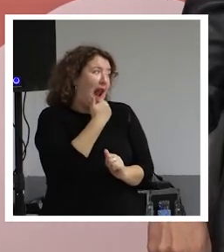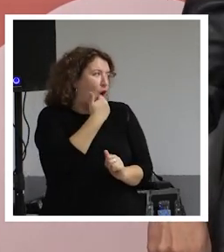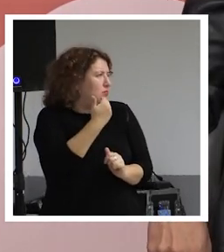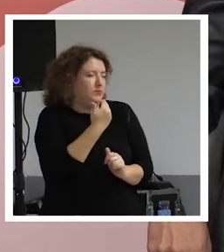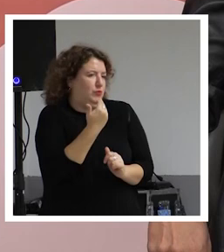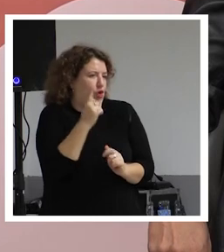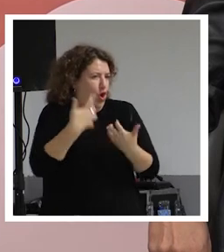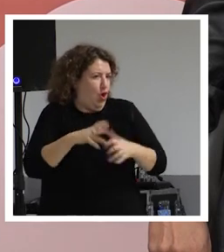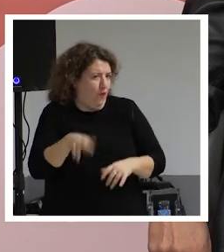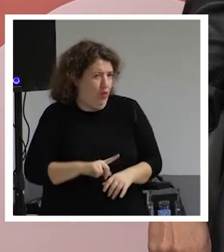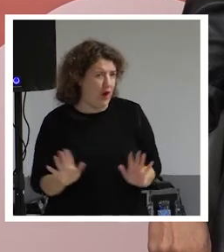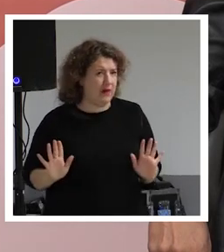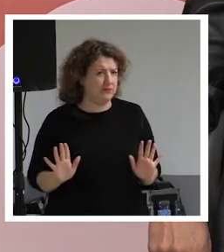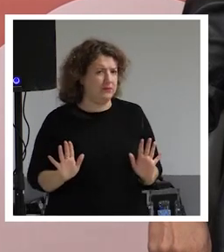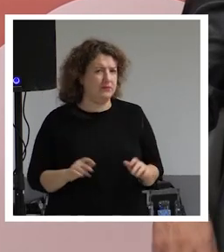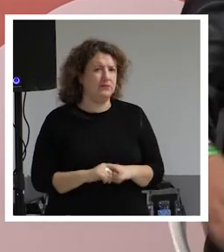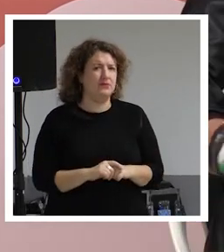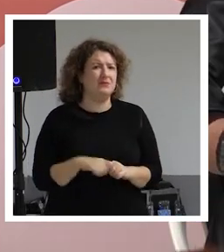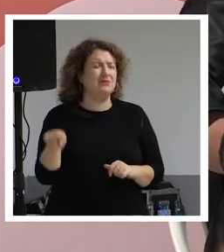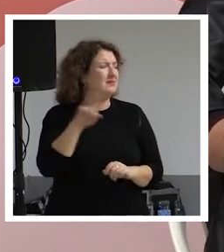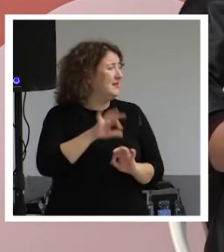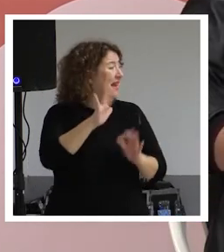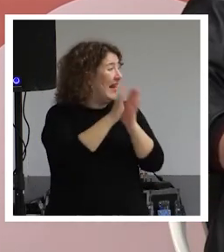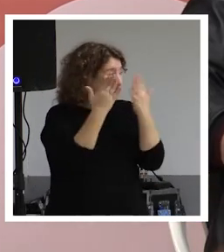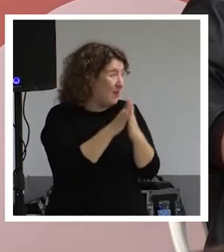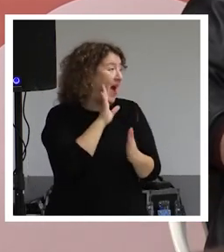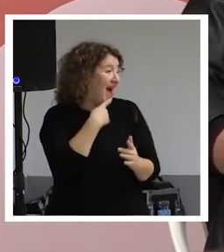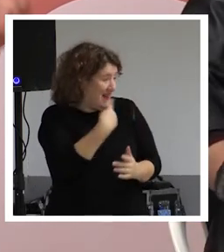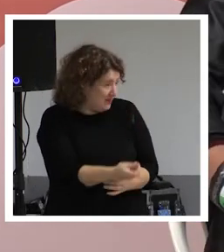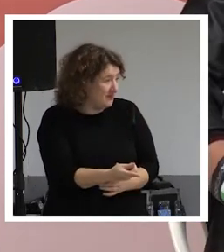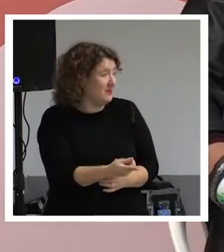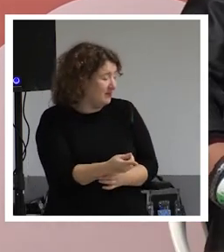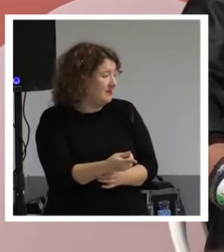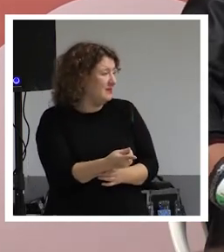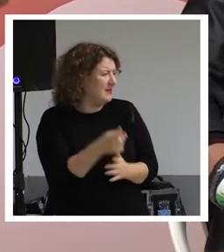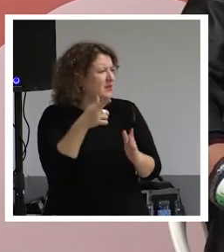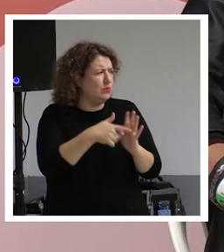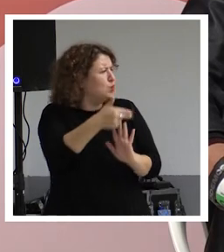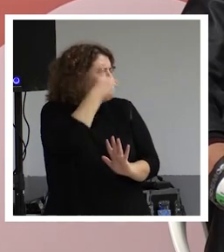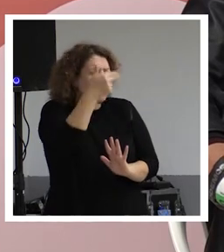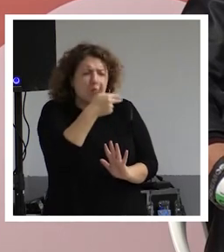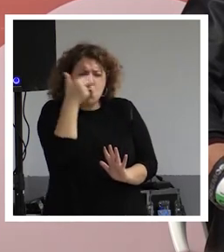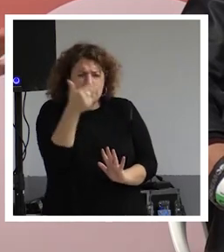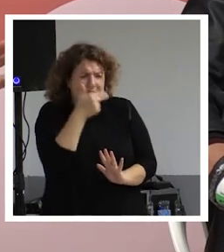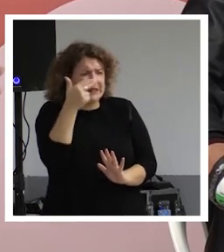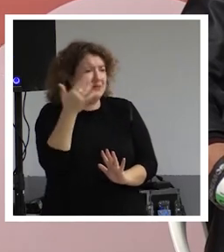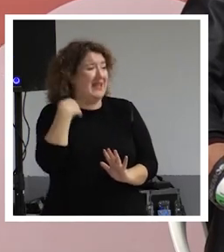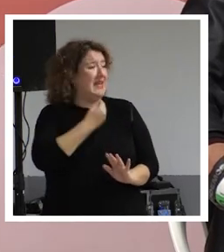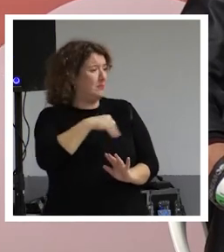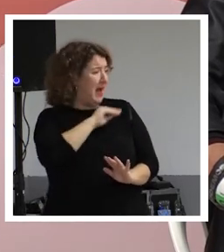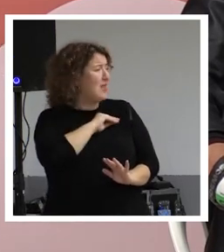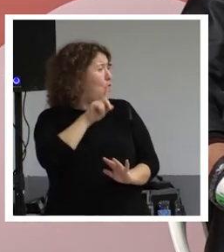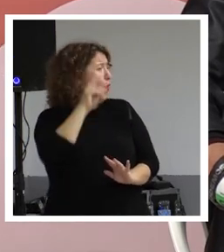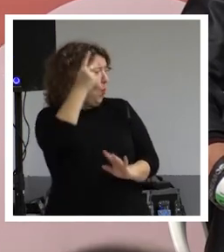que en verdad la teoría que vuelve a repetir la teoría de los intercambios donde el cambio de tiempo por fuera un beneficio personal no funciona